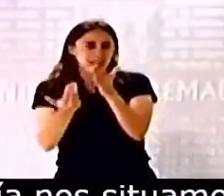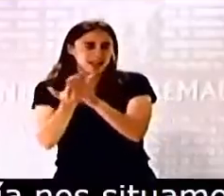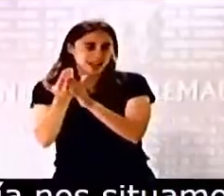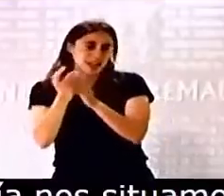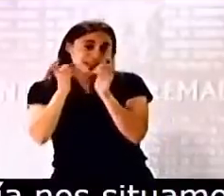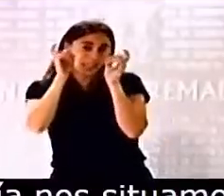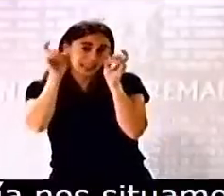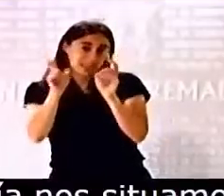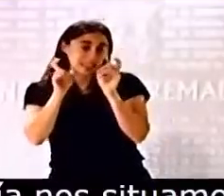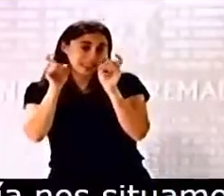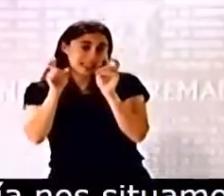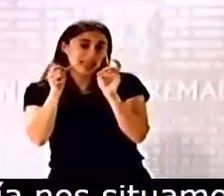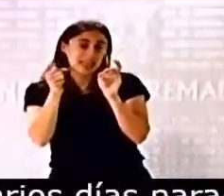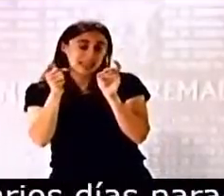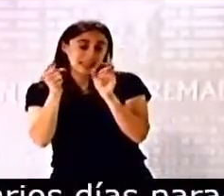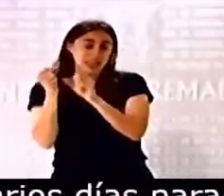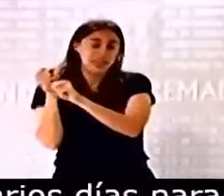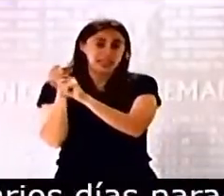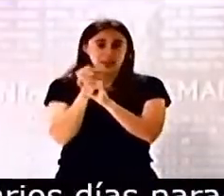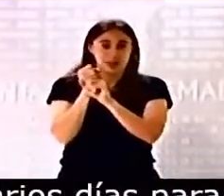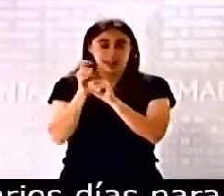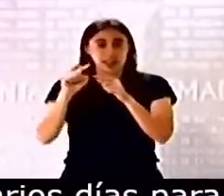amortiguar el efecto de la Semana Santa.